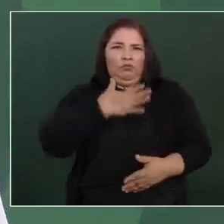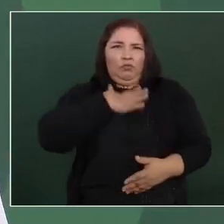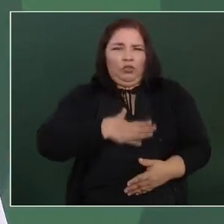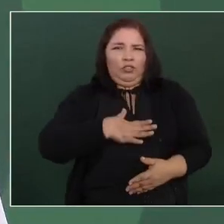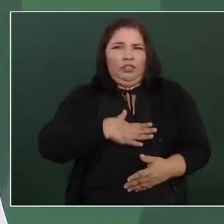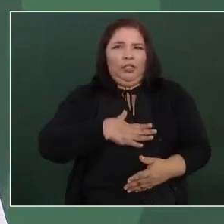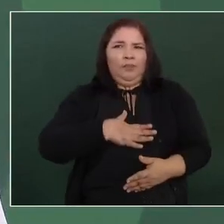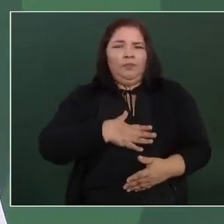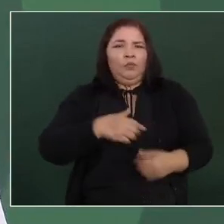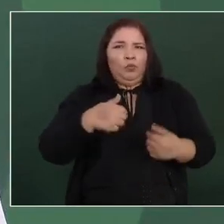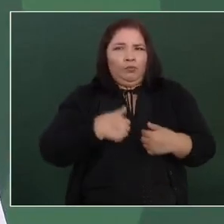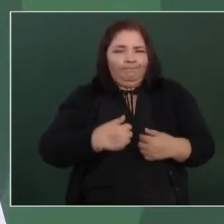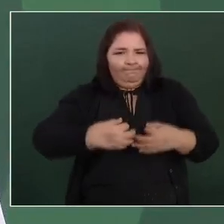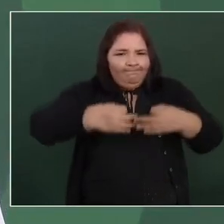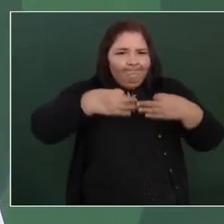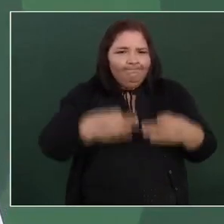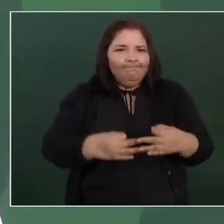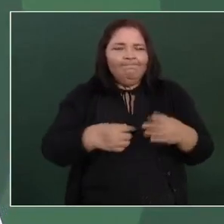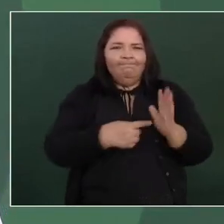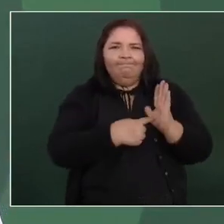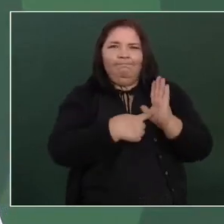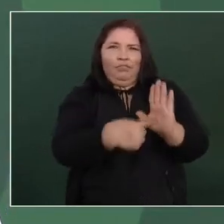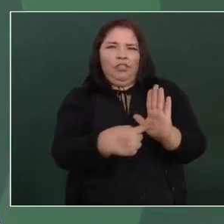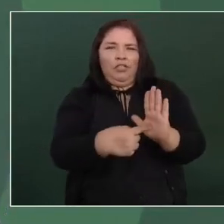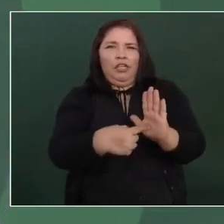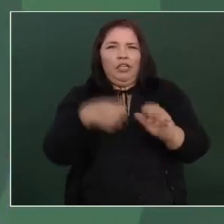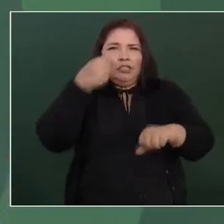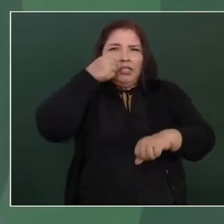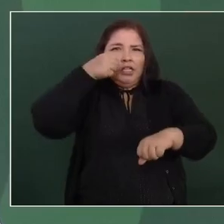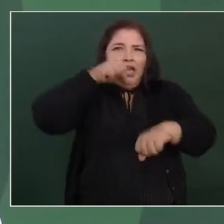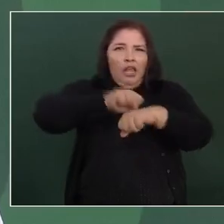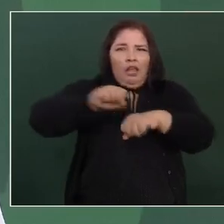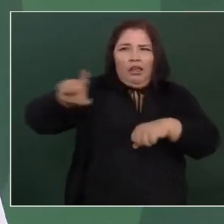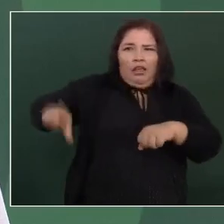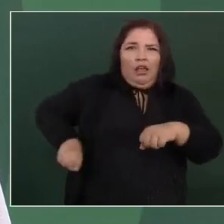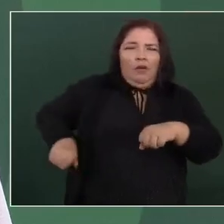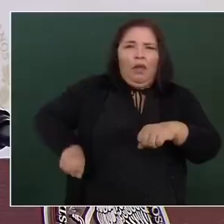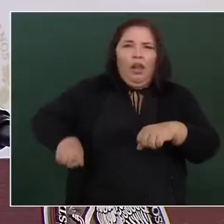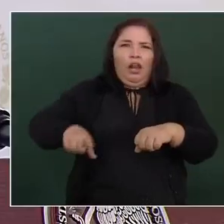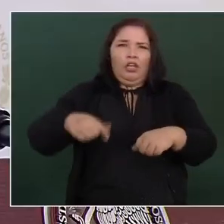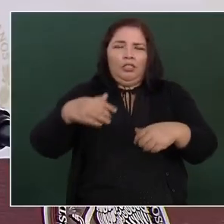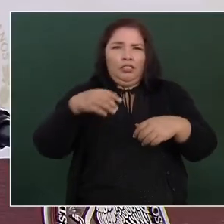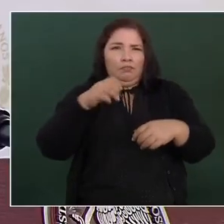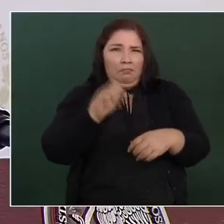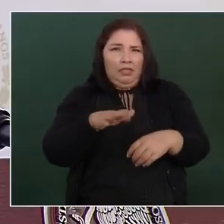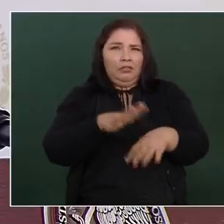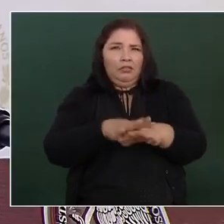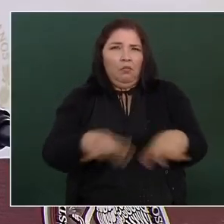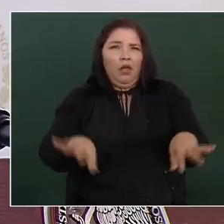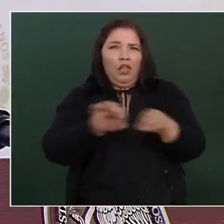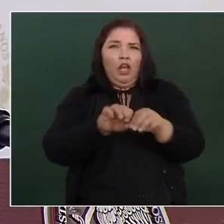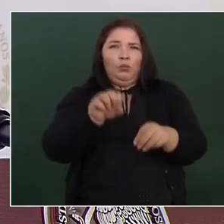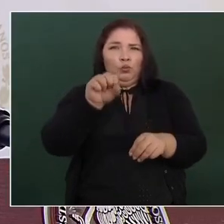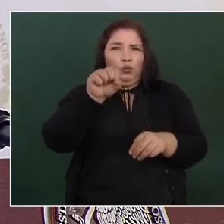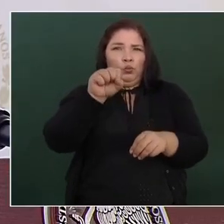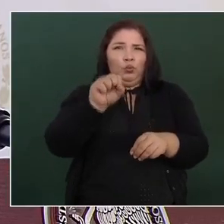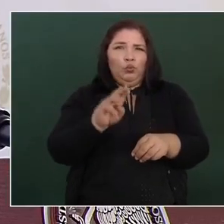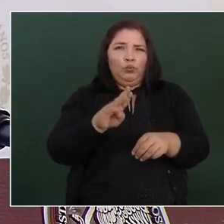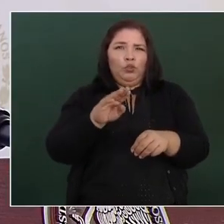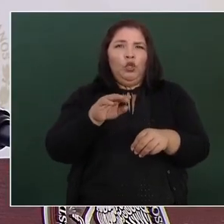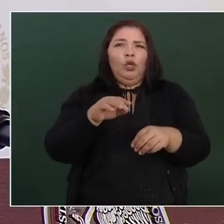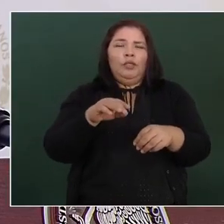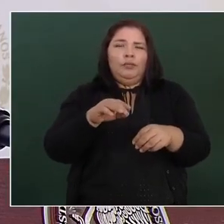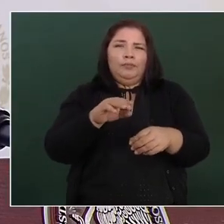Refrendar que estamos en toda la disposición desde la Secretaría de Gobernación y desde, en particular desde la Subsecretaría de